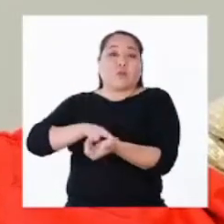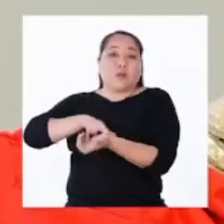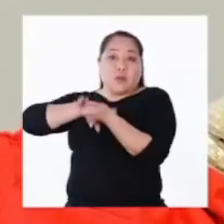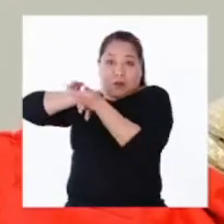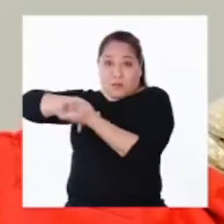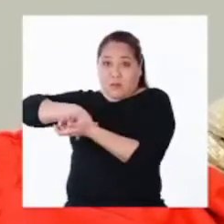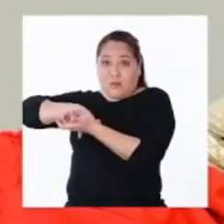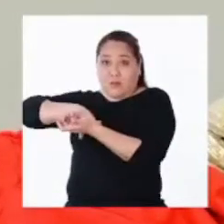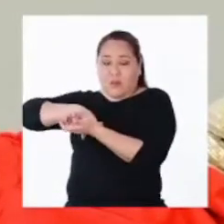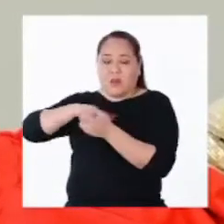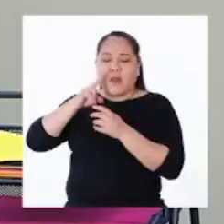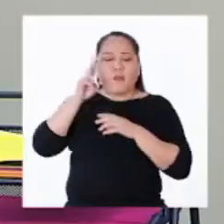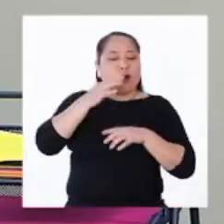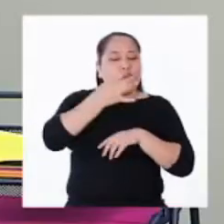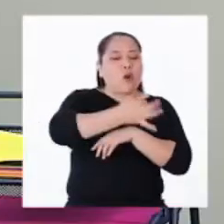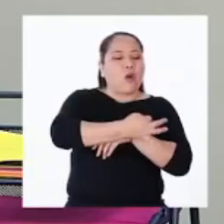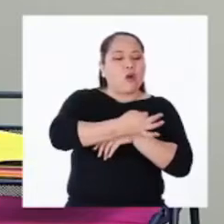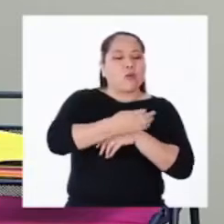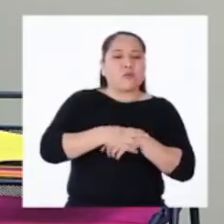mi reloj.